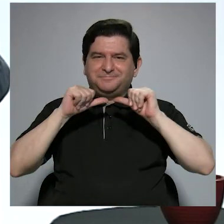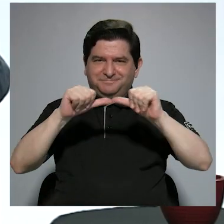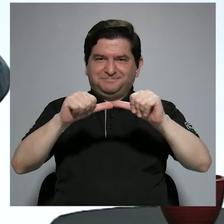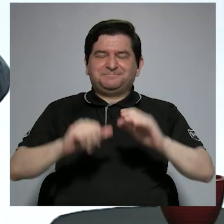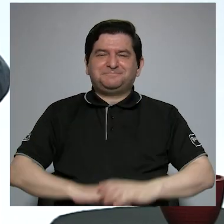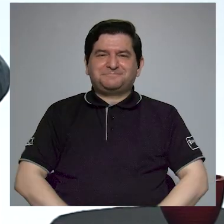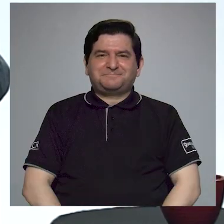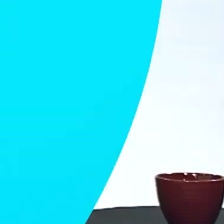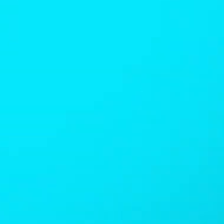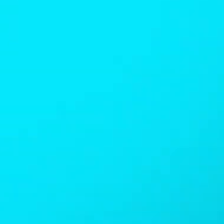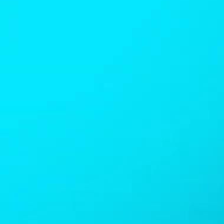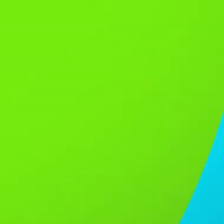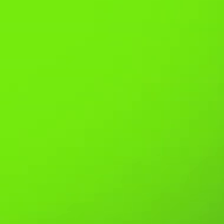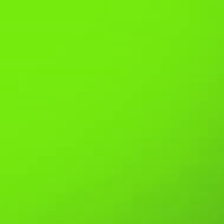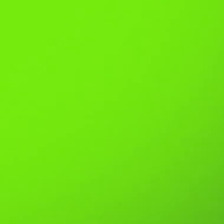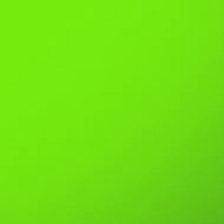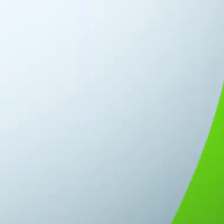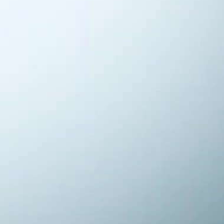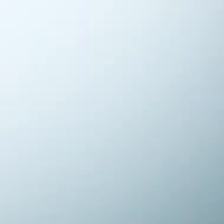regresamos.